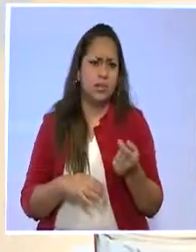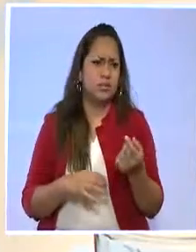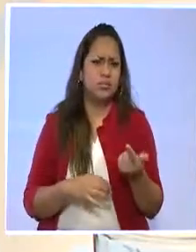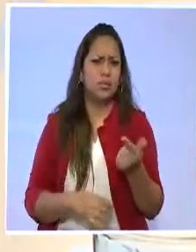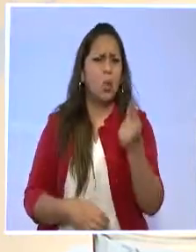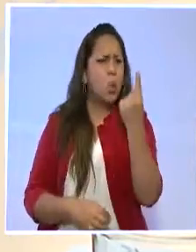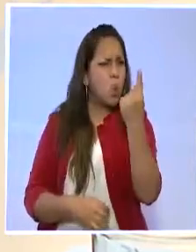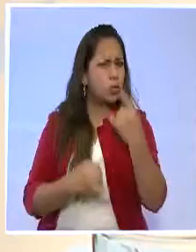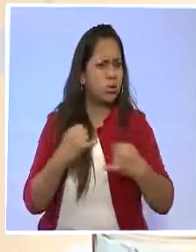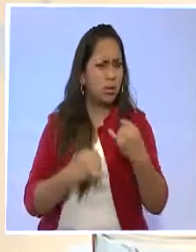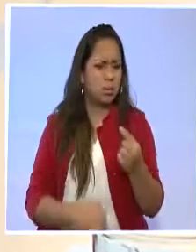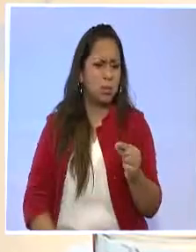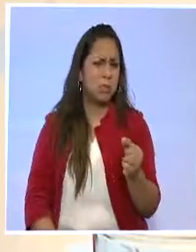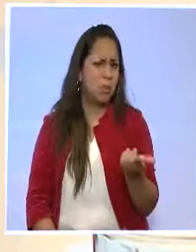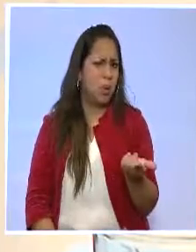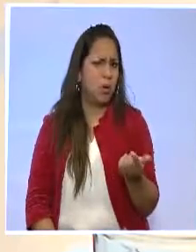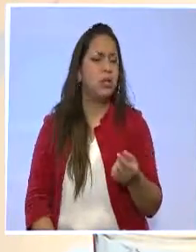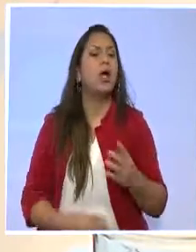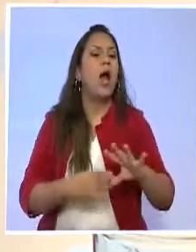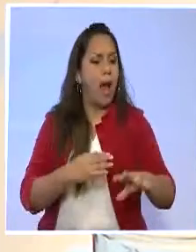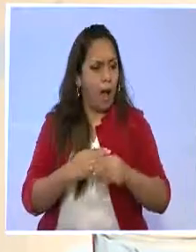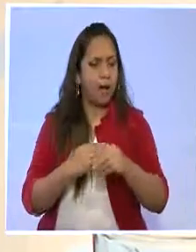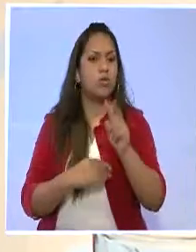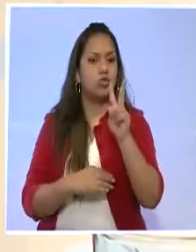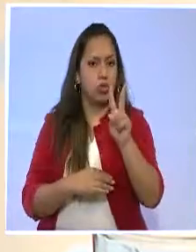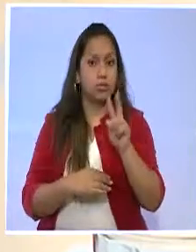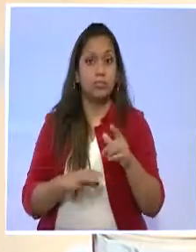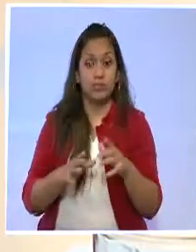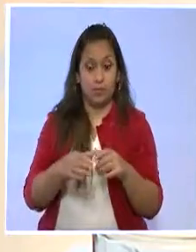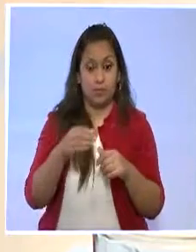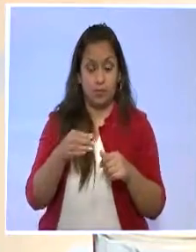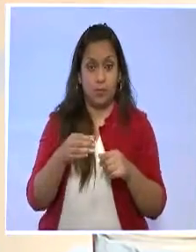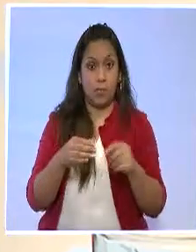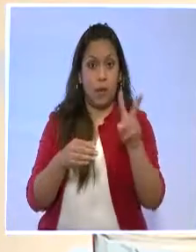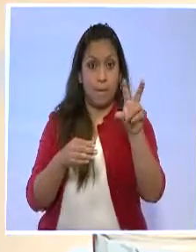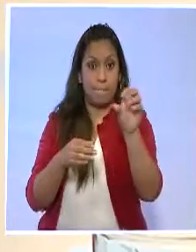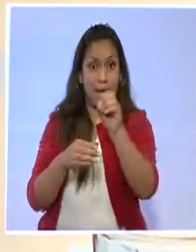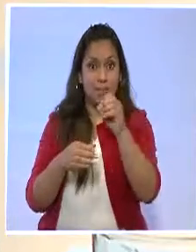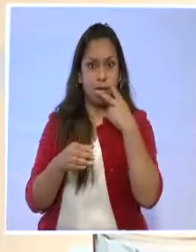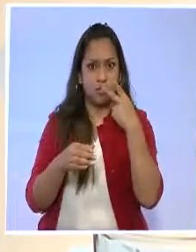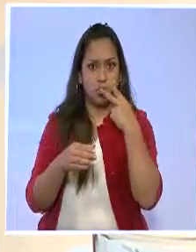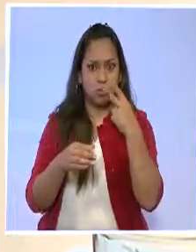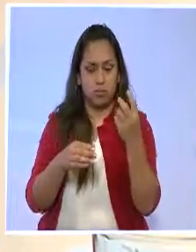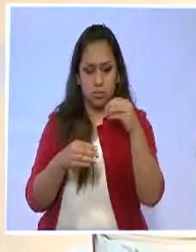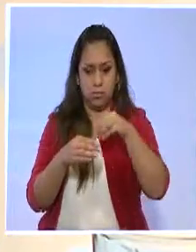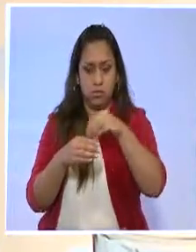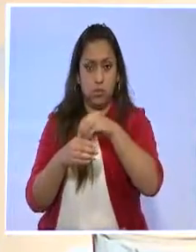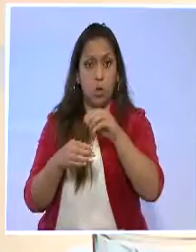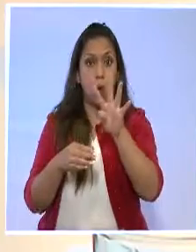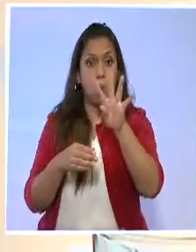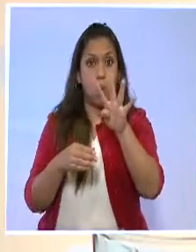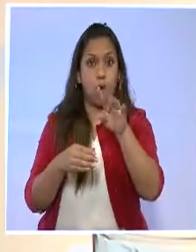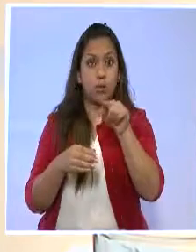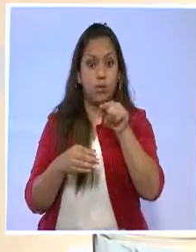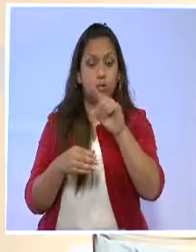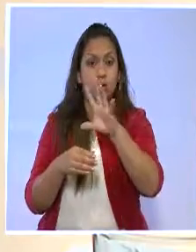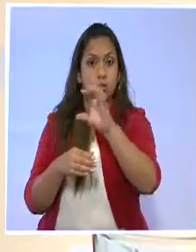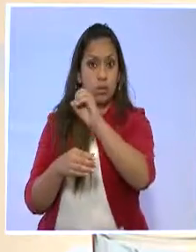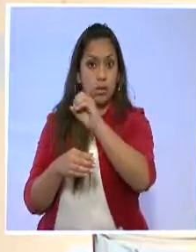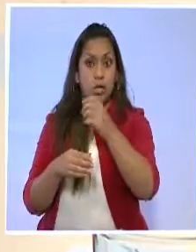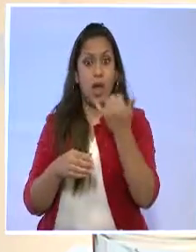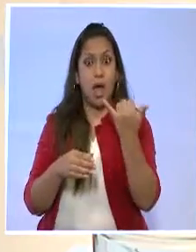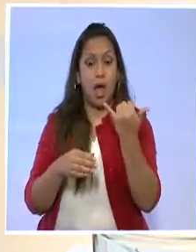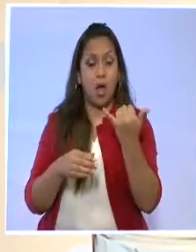al cigarrillo la cajetilla de 20 segar cigarrillos el precio actual es 4 dólares 50 pasaría a 4 dólares